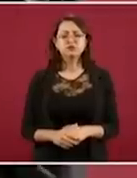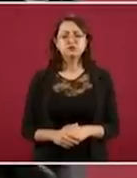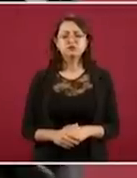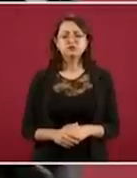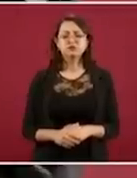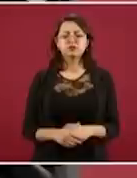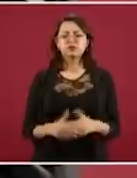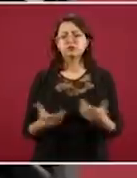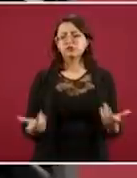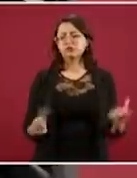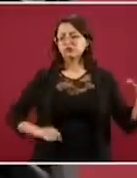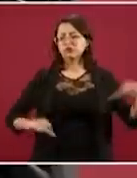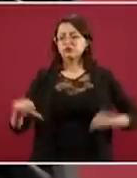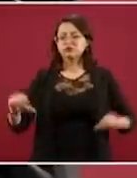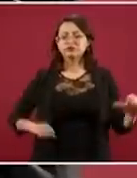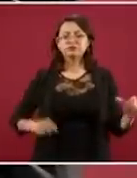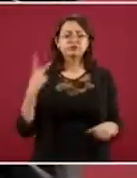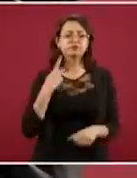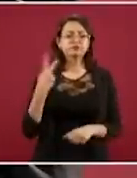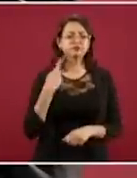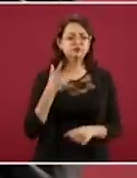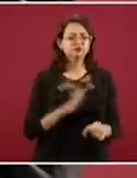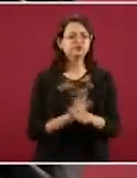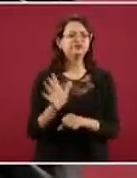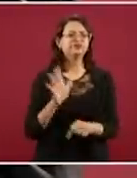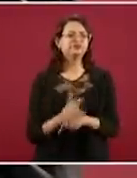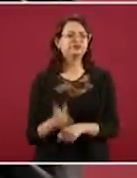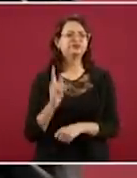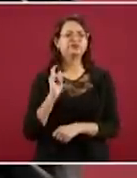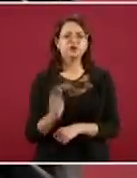es todo. Acuérdense que nuestra Constitución